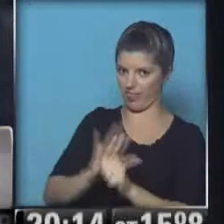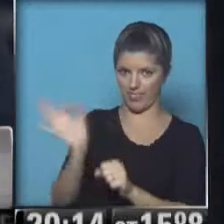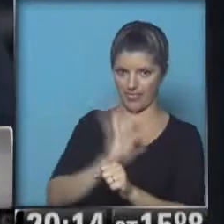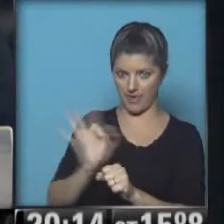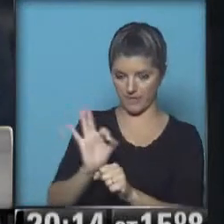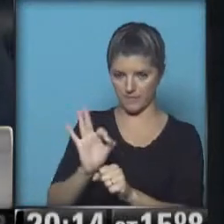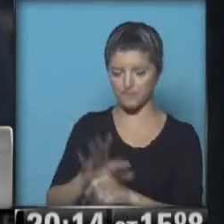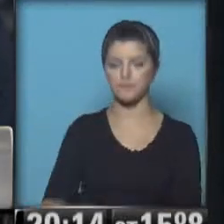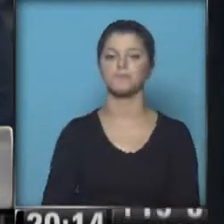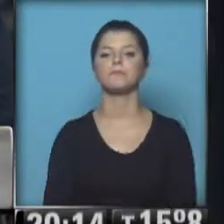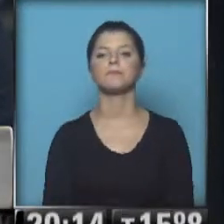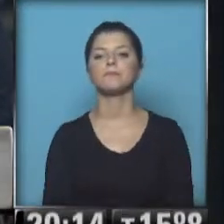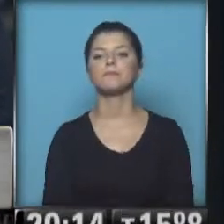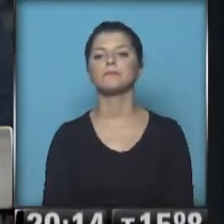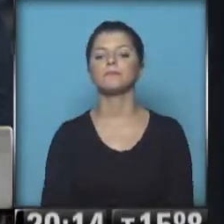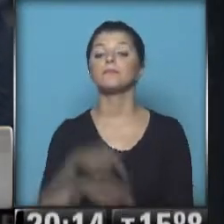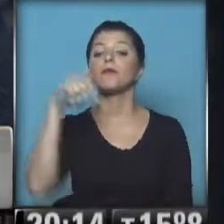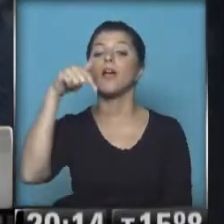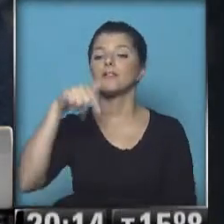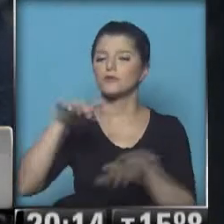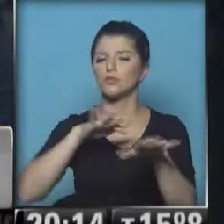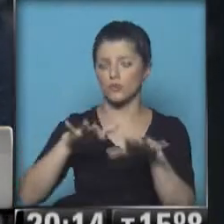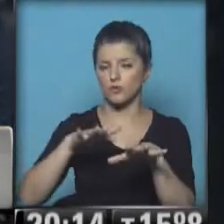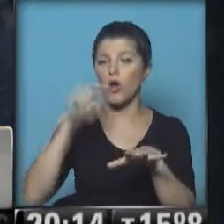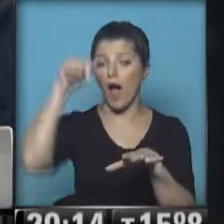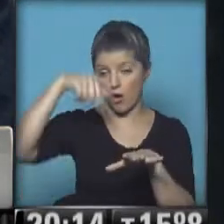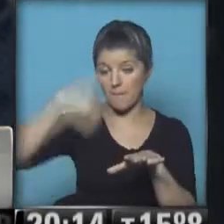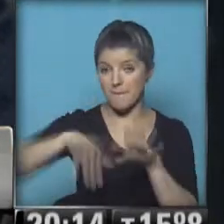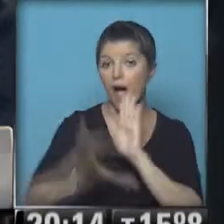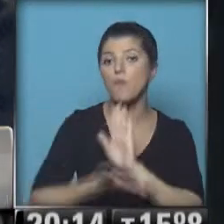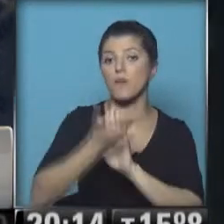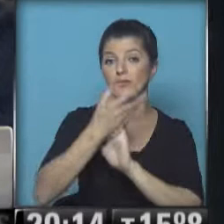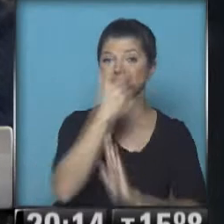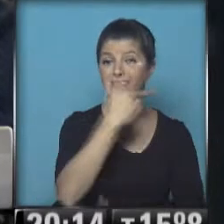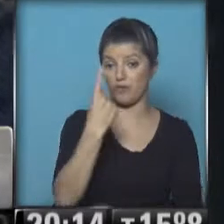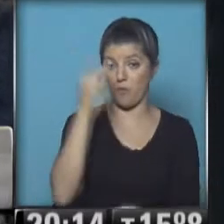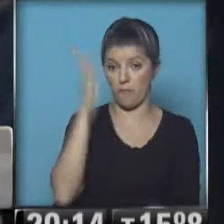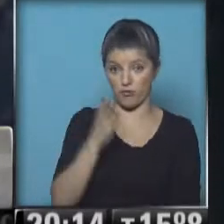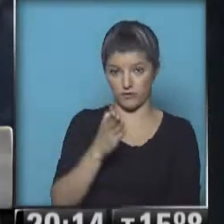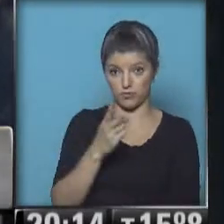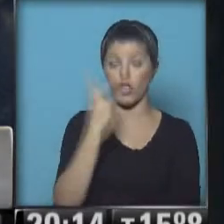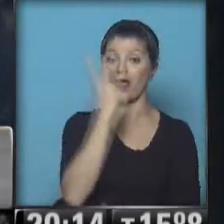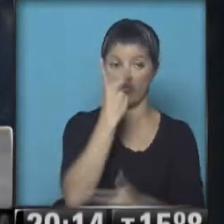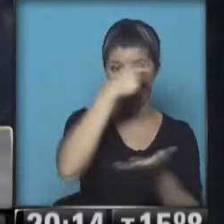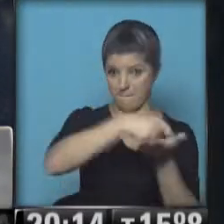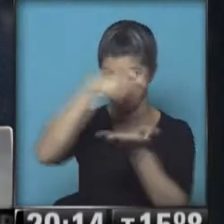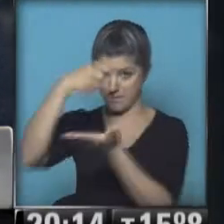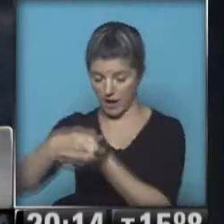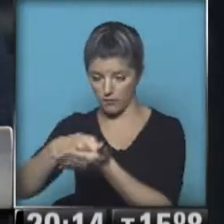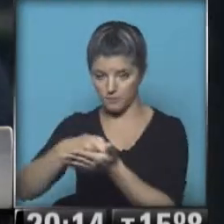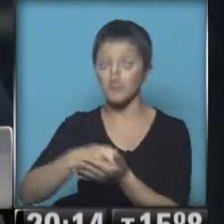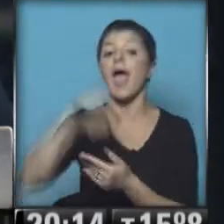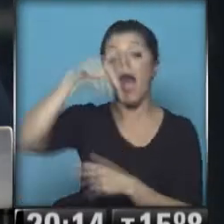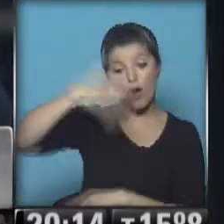esta oportunidad se hace un aumento del 31% en dos tramos. La actualización del